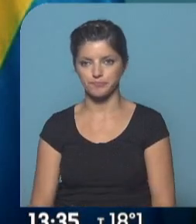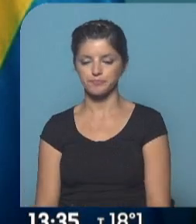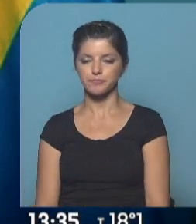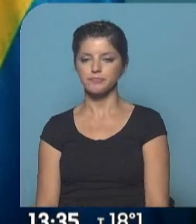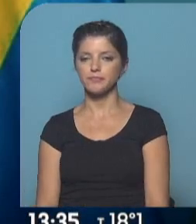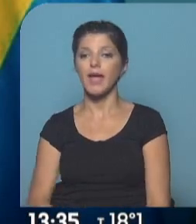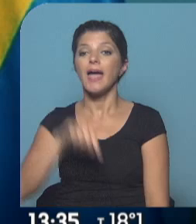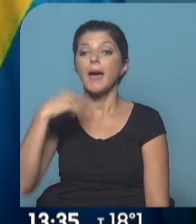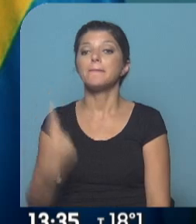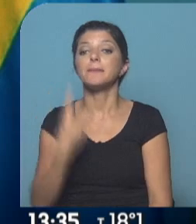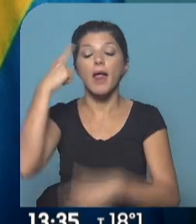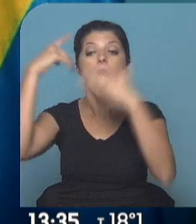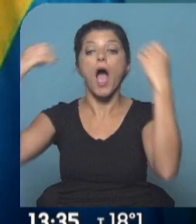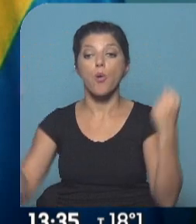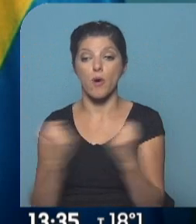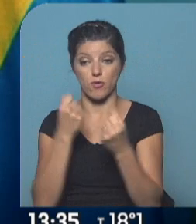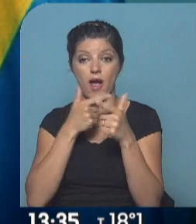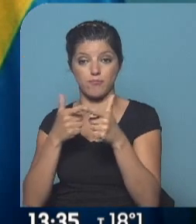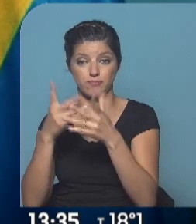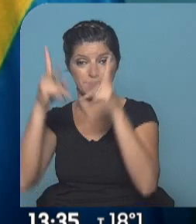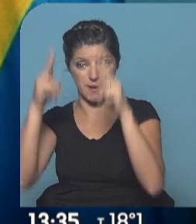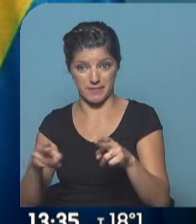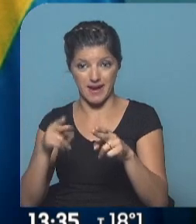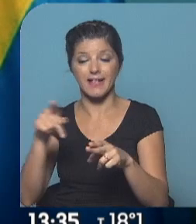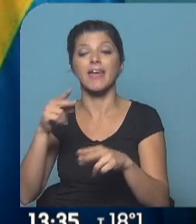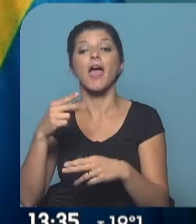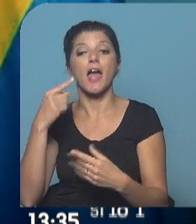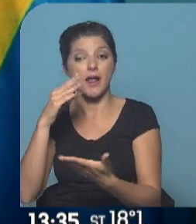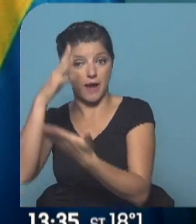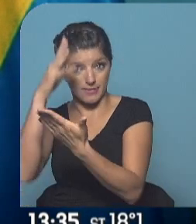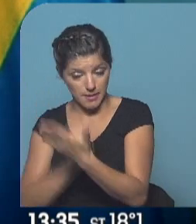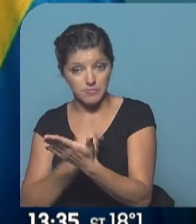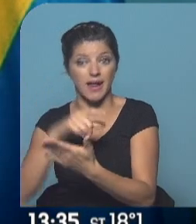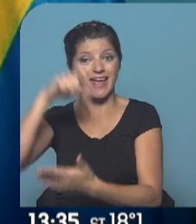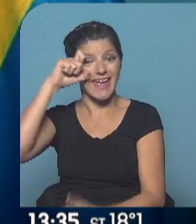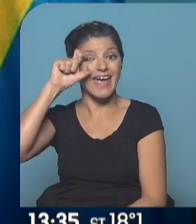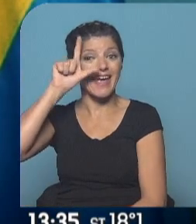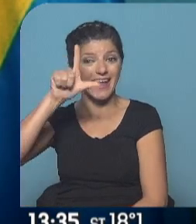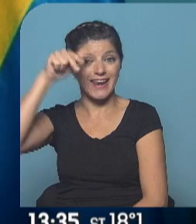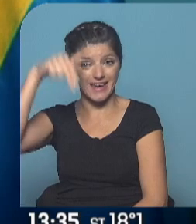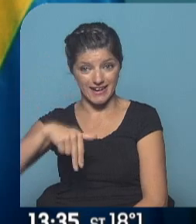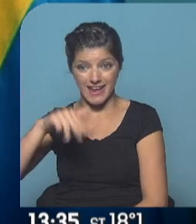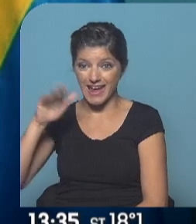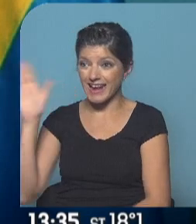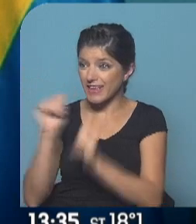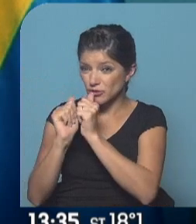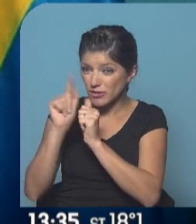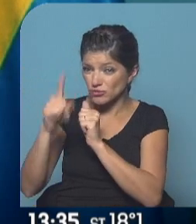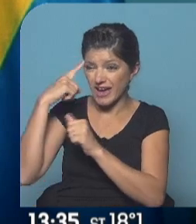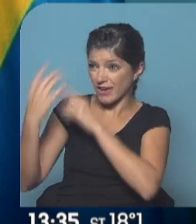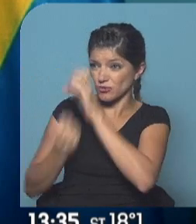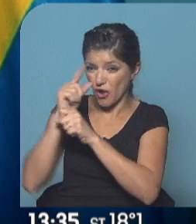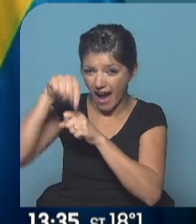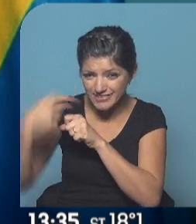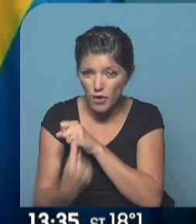fuego bilateral que suscribe el ELN en toda su historia. Y este cese al fuego